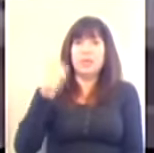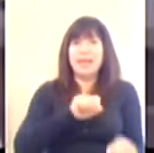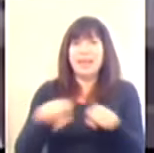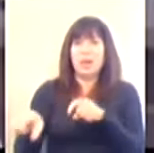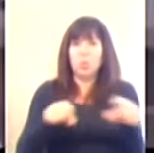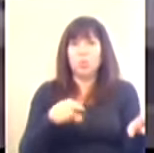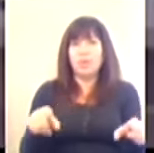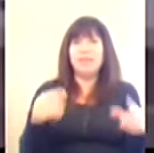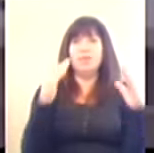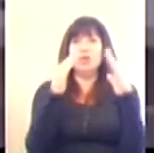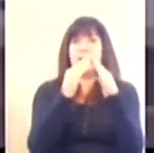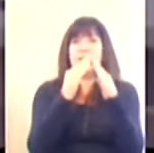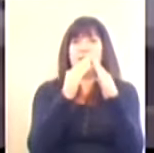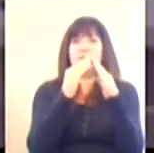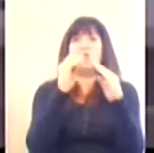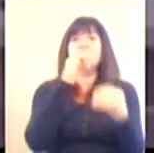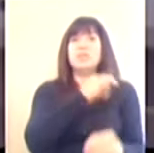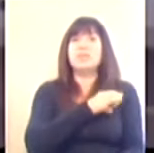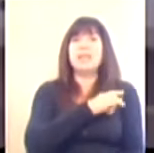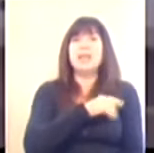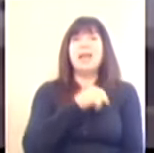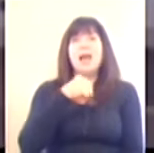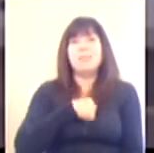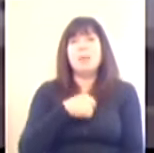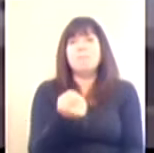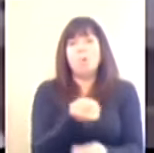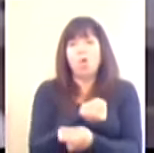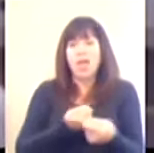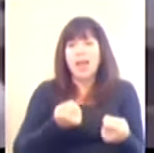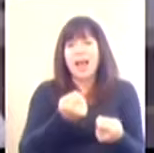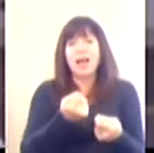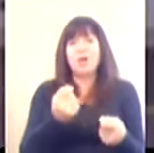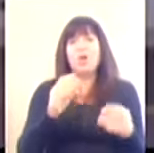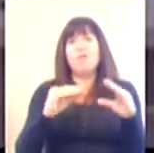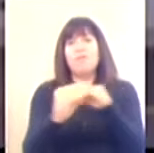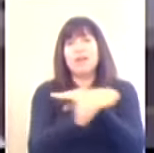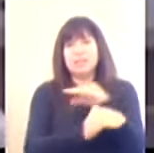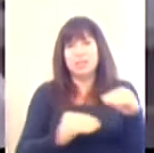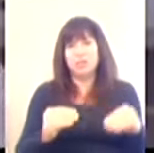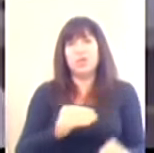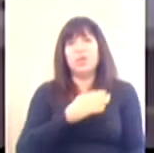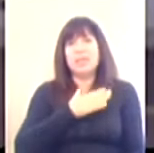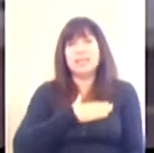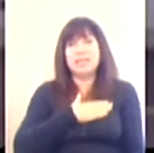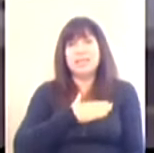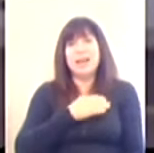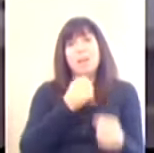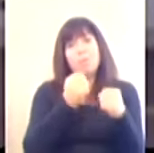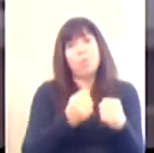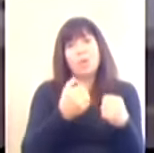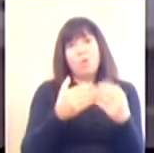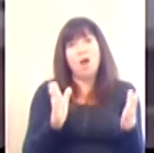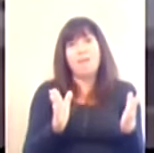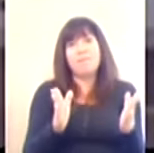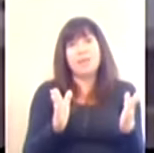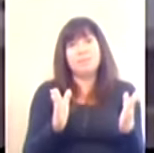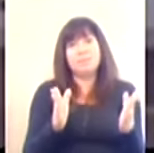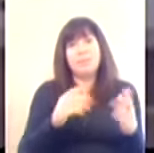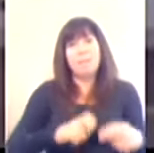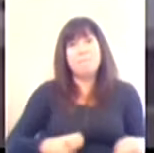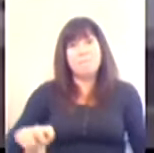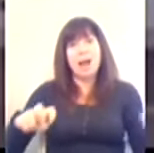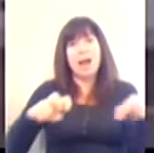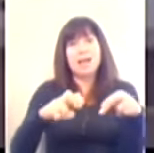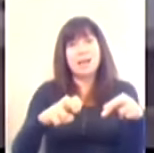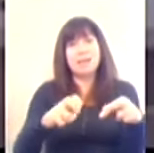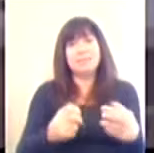y a mí me va a tocar moderar esta conversación. Así que quisiera, si podemos abrir al panel y